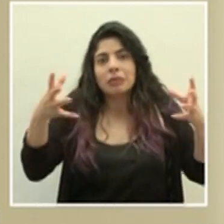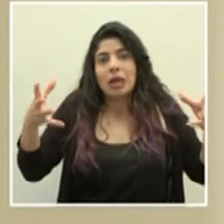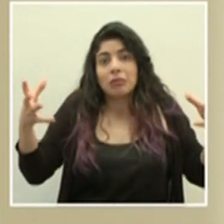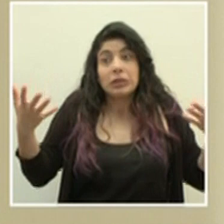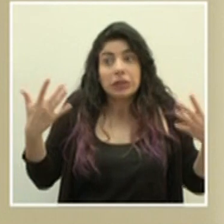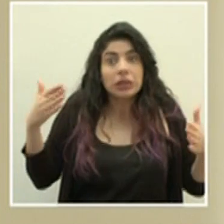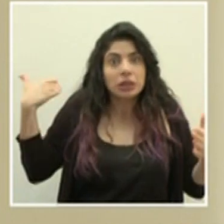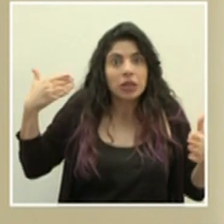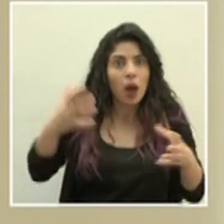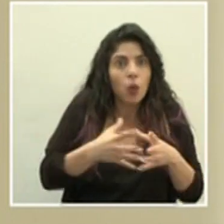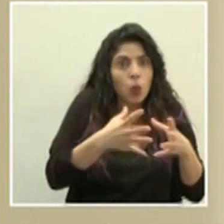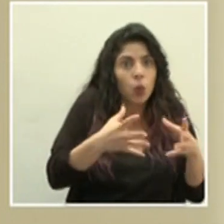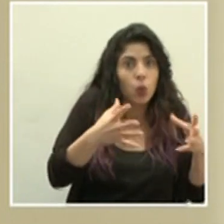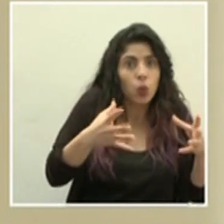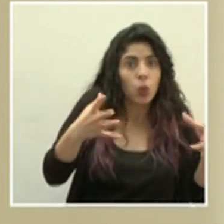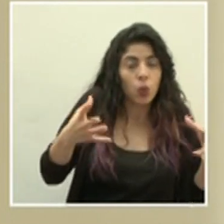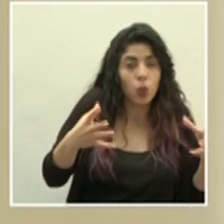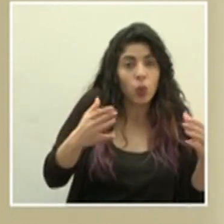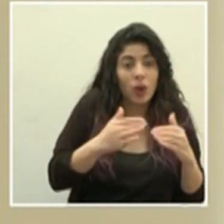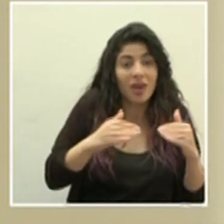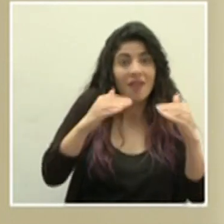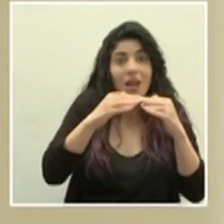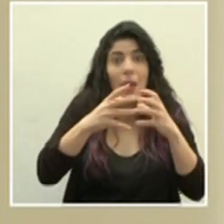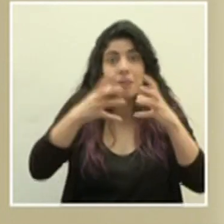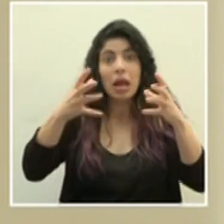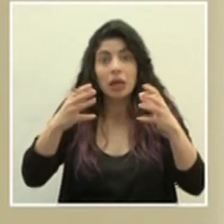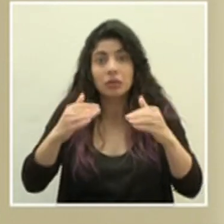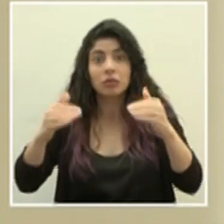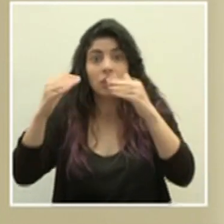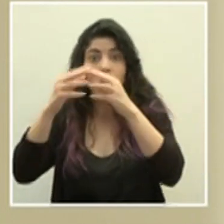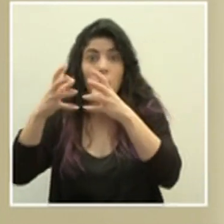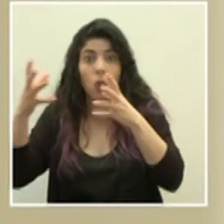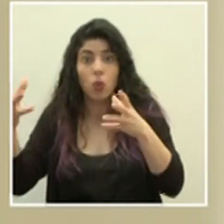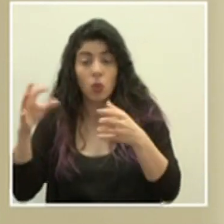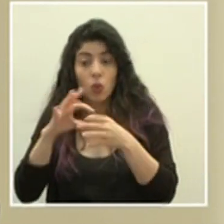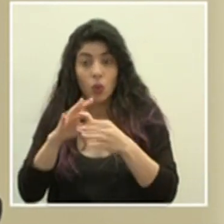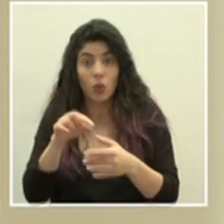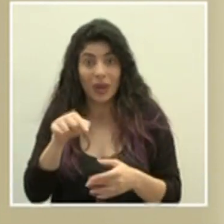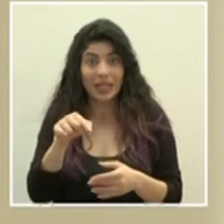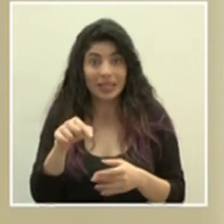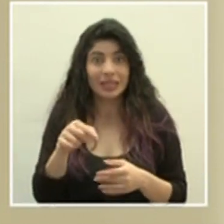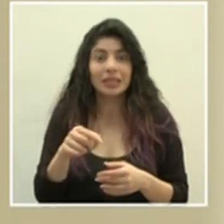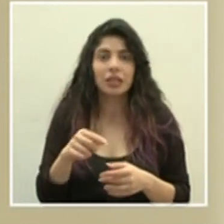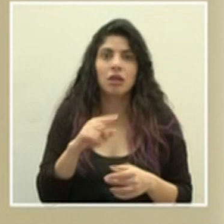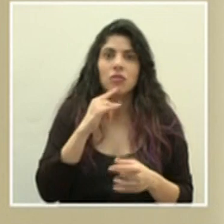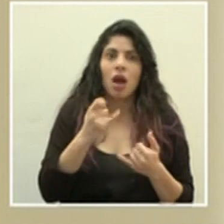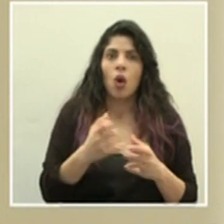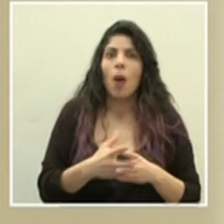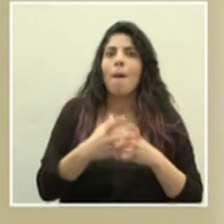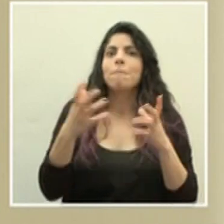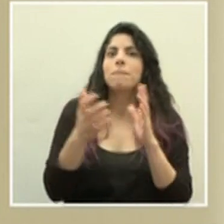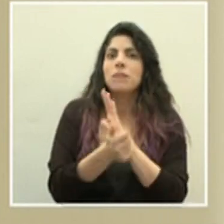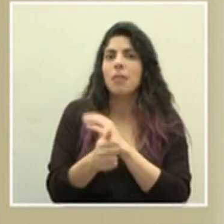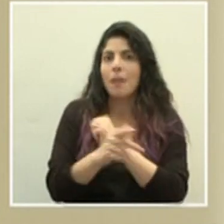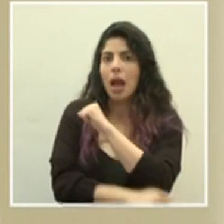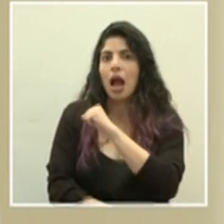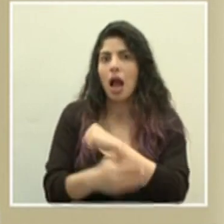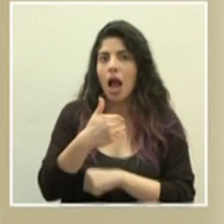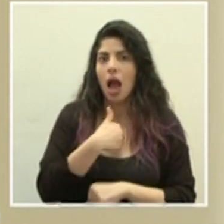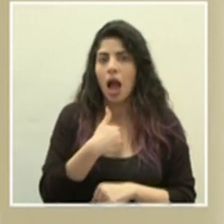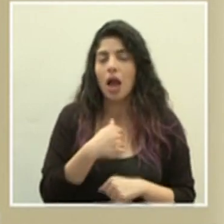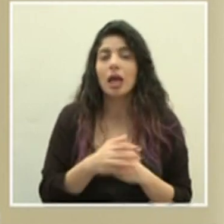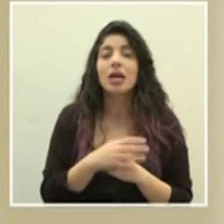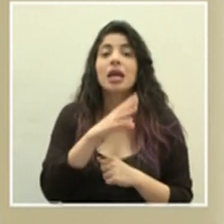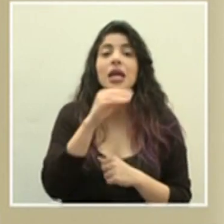venido ampliando. O sea, ya en este momento el escalamiento que se ha tenido con respecto a esto, pues también es una capacidad ampliada que tenemos en nuestro país. Y